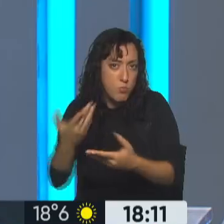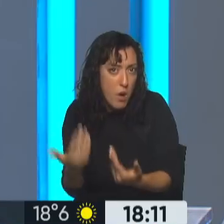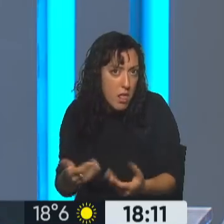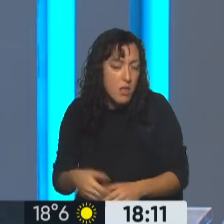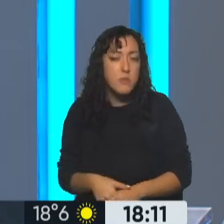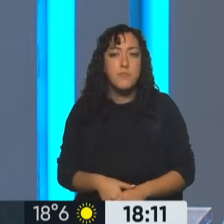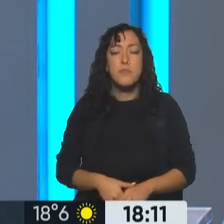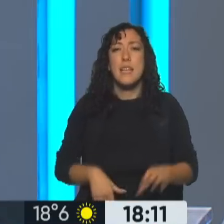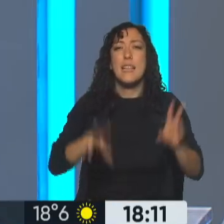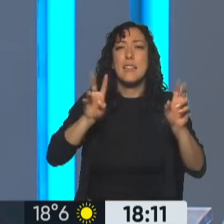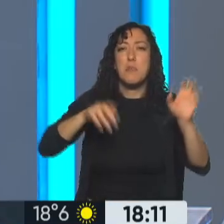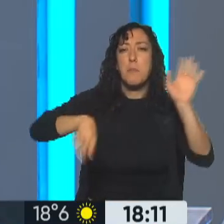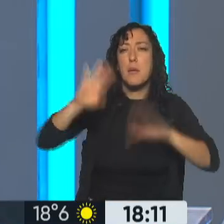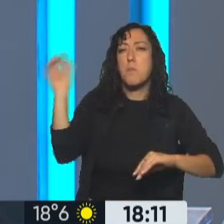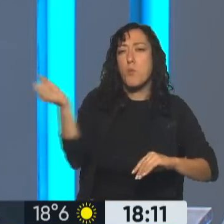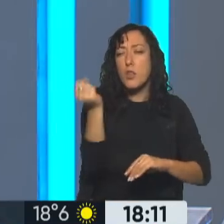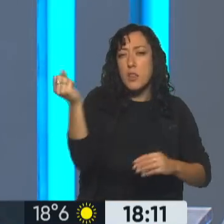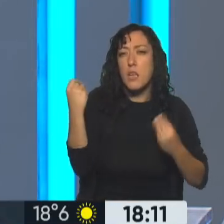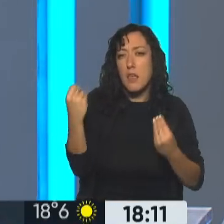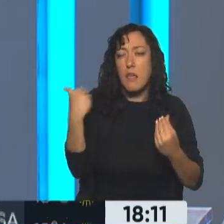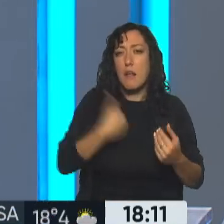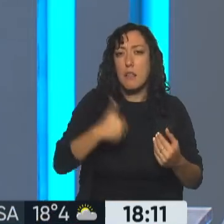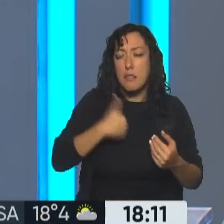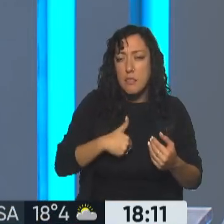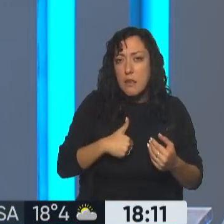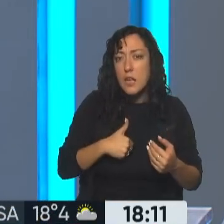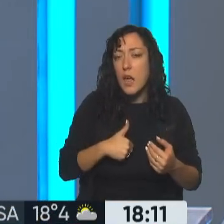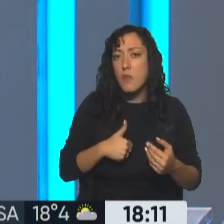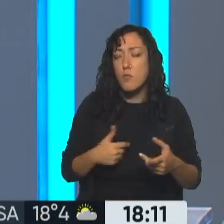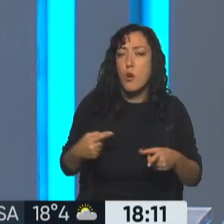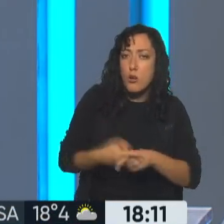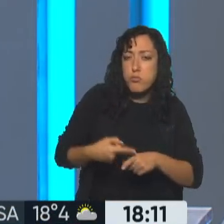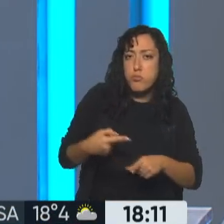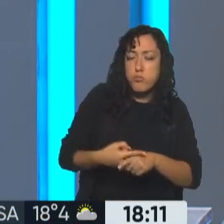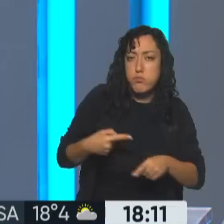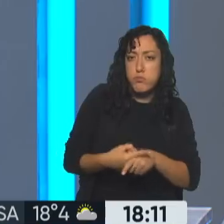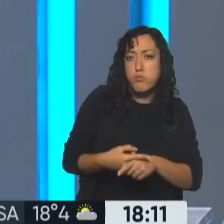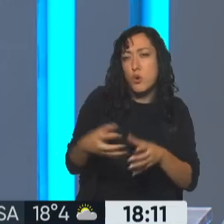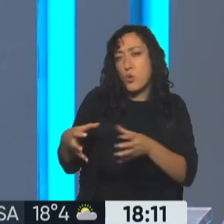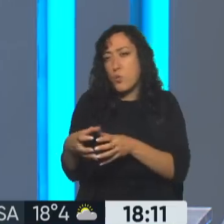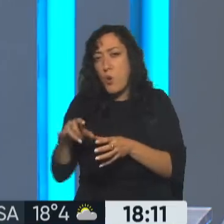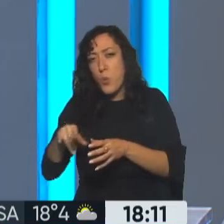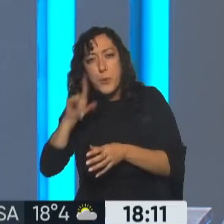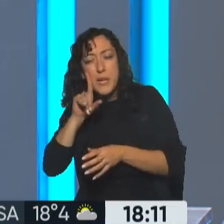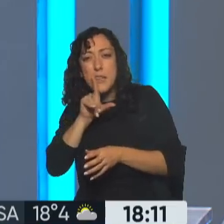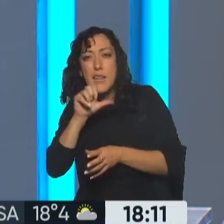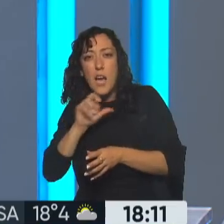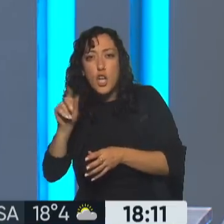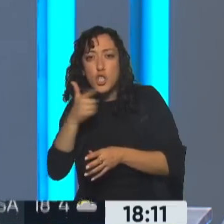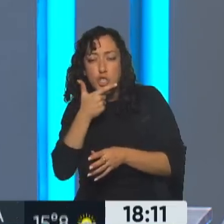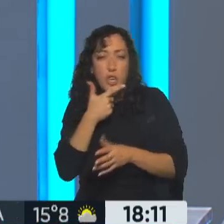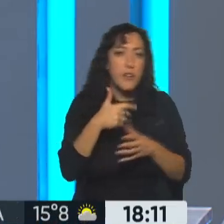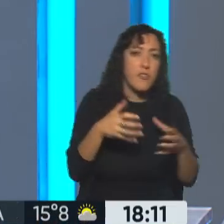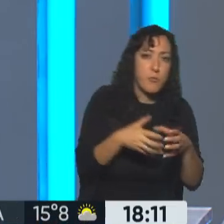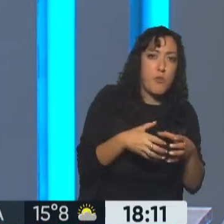En el fondo de la historia argentina hay mucha sangre en las discusiones sobre unitarios y federales. La Argentina adoptó